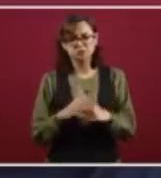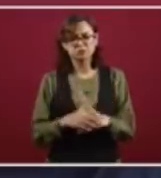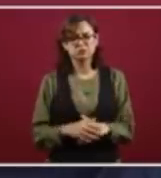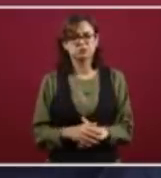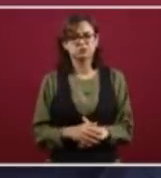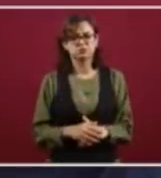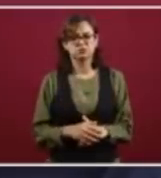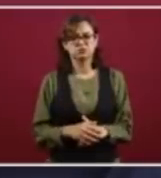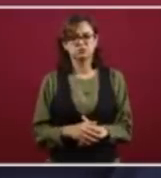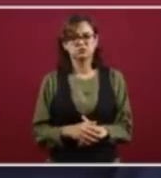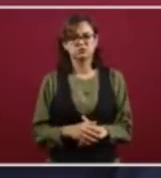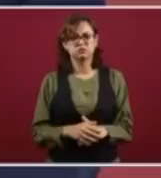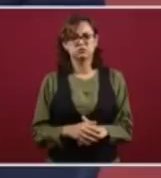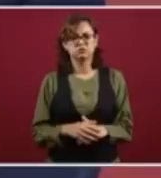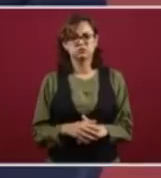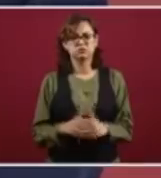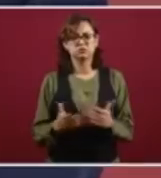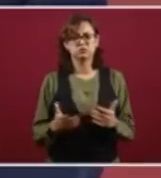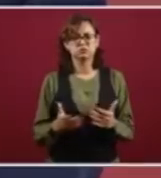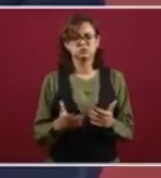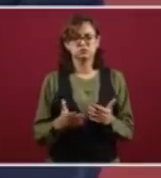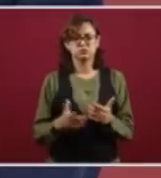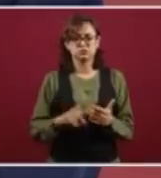culpar al gobierno actual